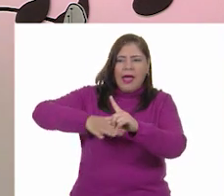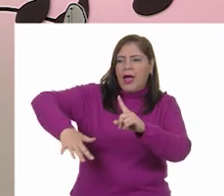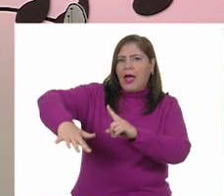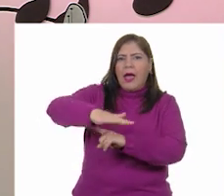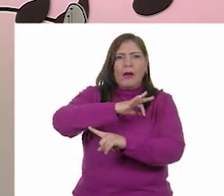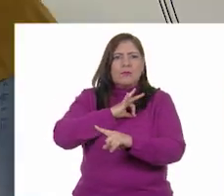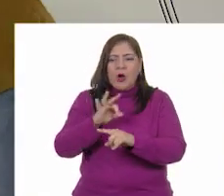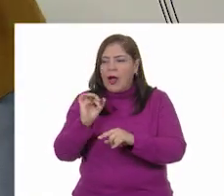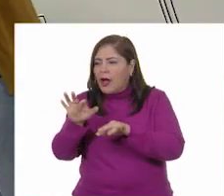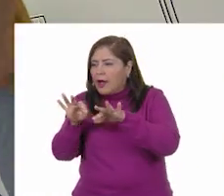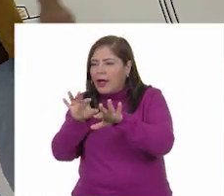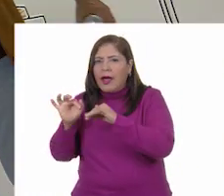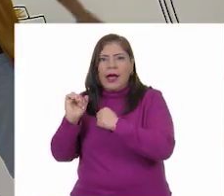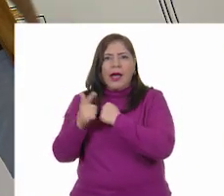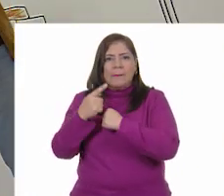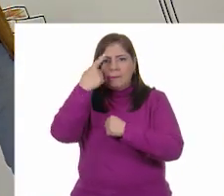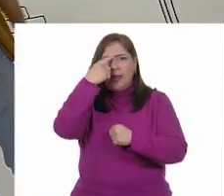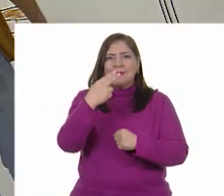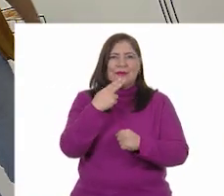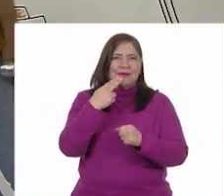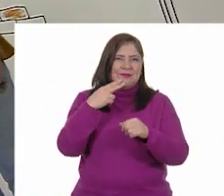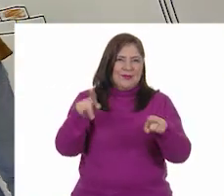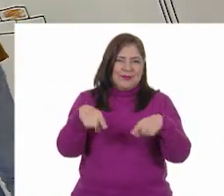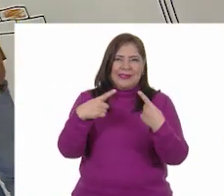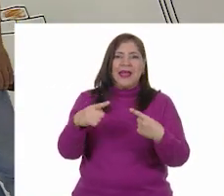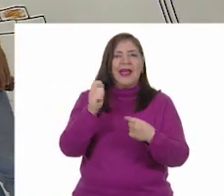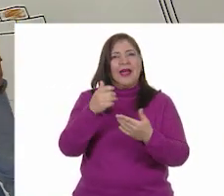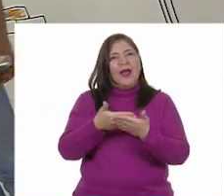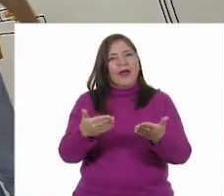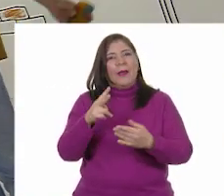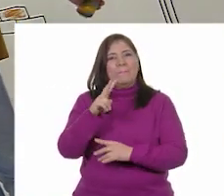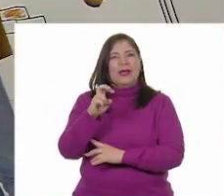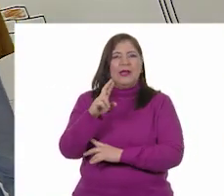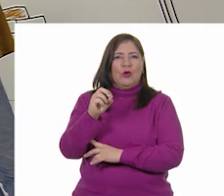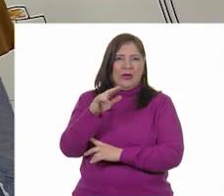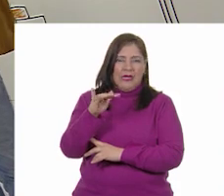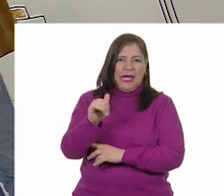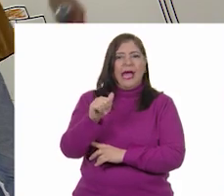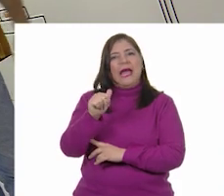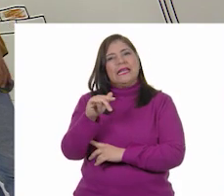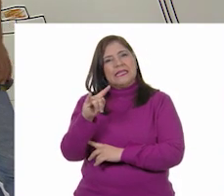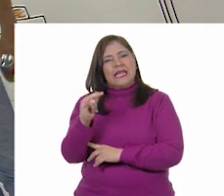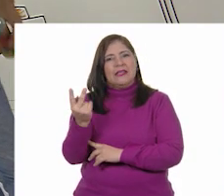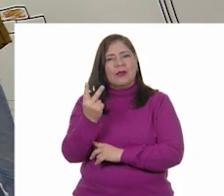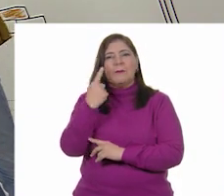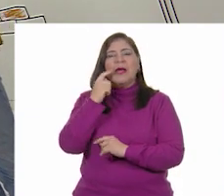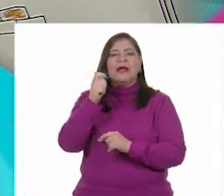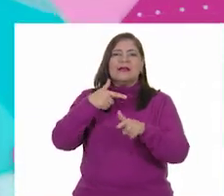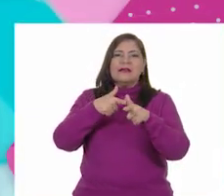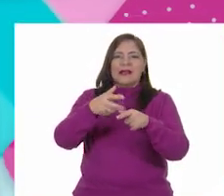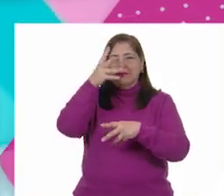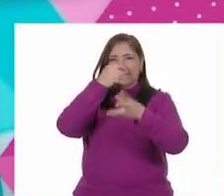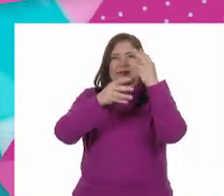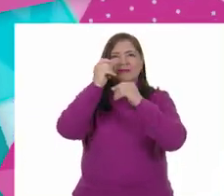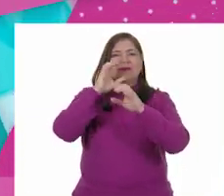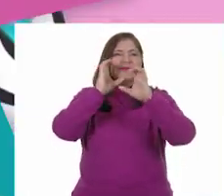puede servir para lo mismo. Y ahora vayamos con nuestra querida Vero y Anita a que nos sigan enseñando a cantar. ¡Adelante!